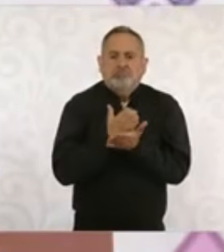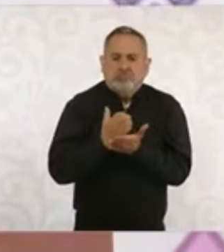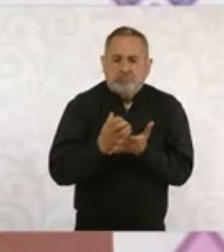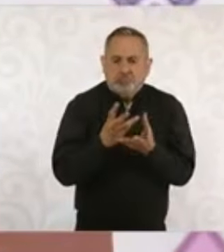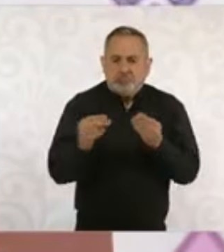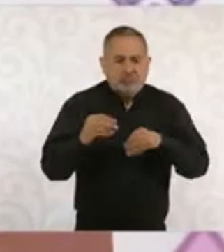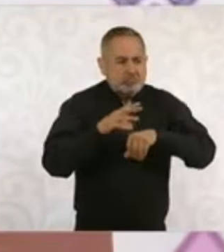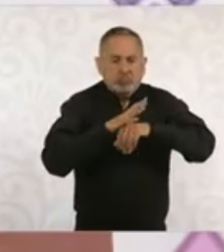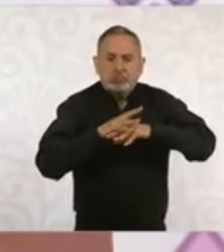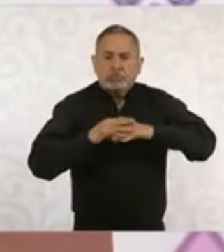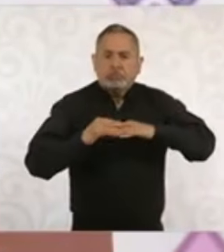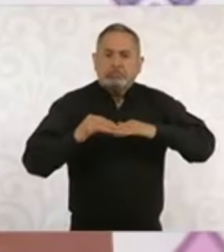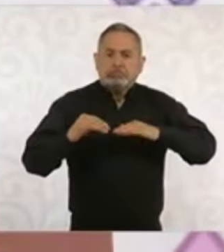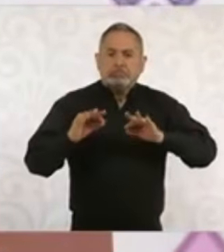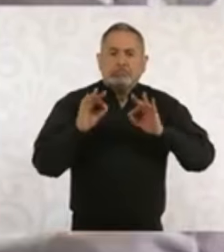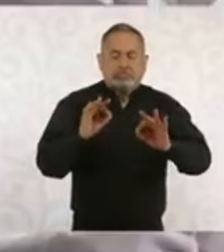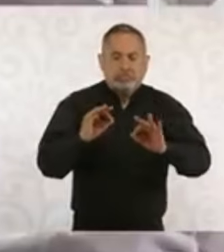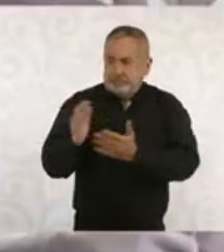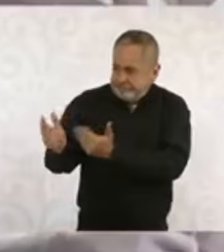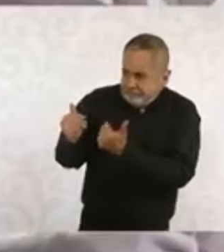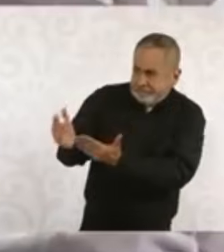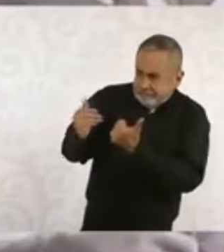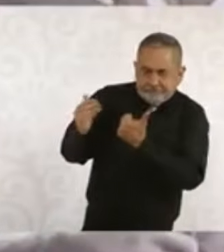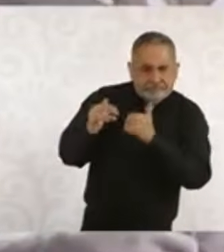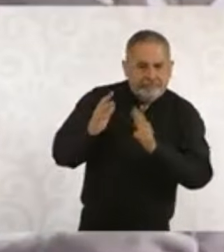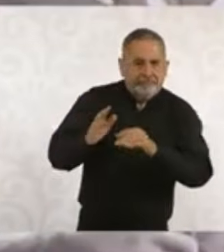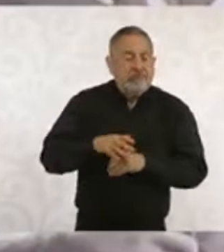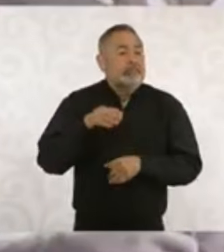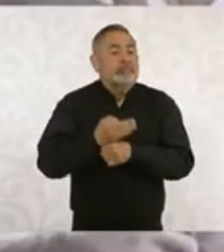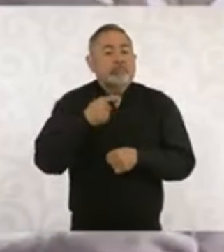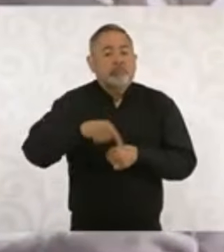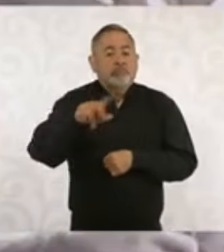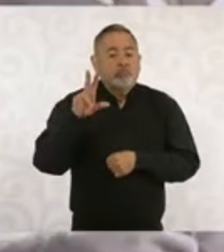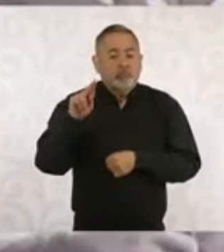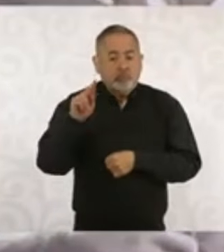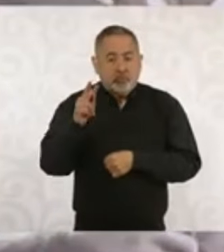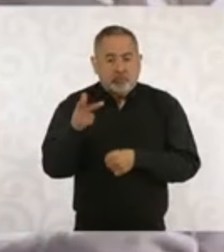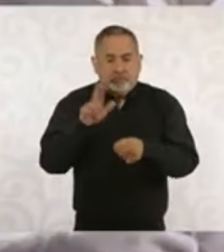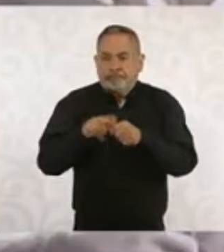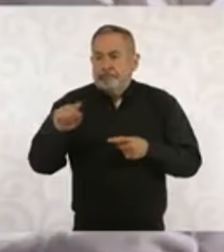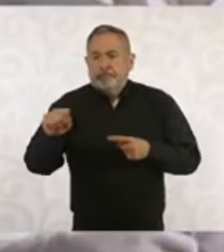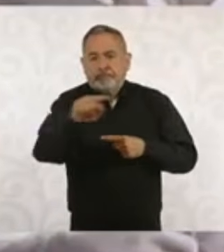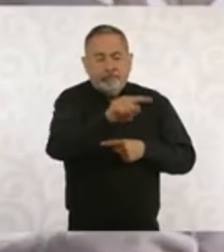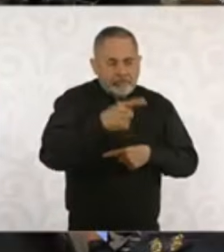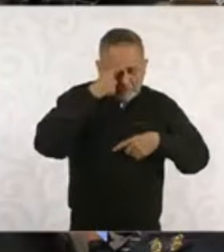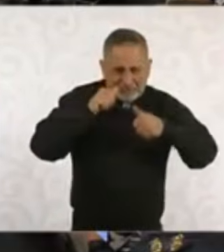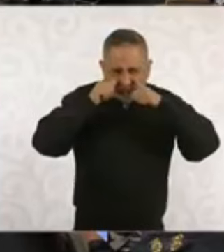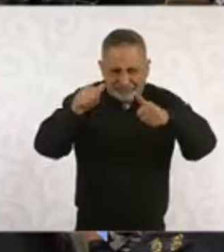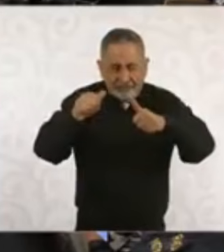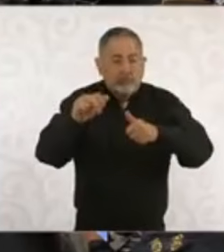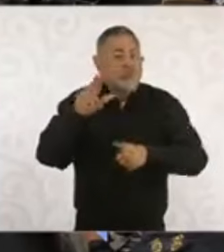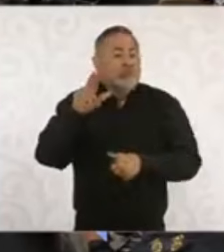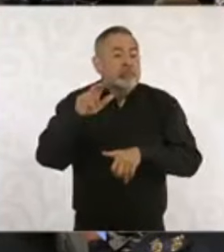estamos implementando, la idea es poder abrir 80 clínicas en el país para la atención del pie diabético. ¿Cuándo?